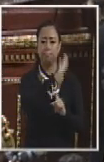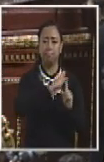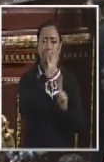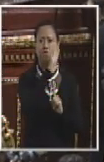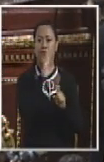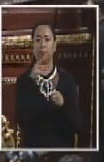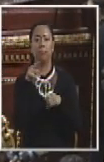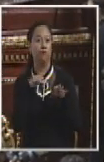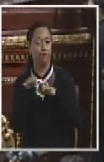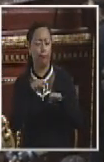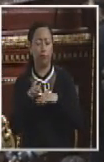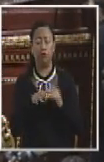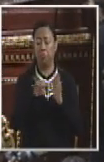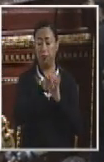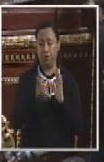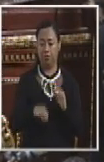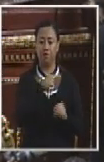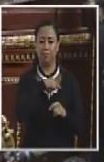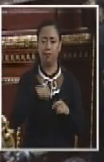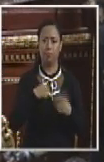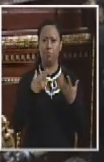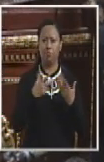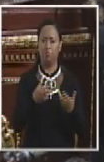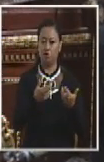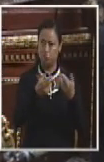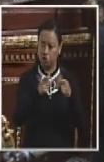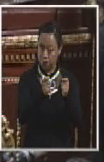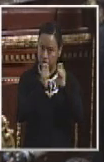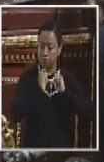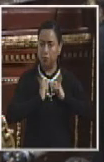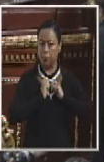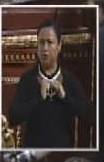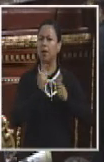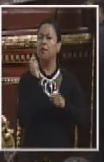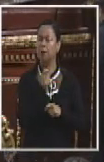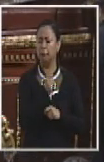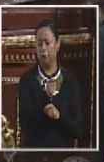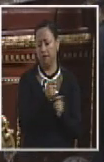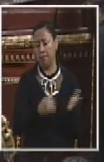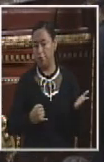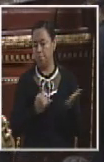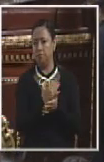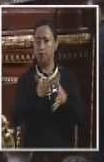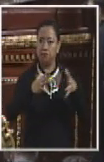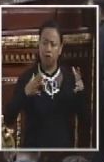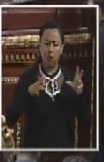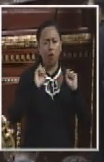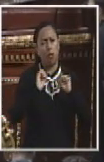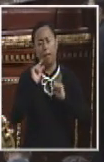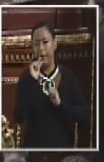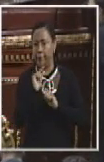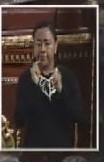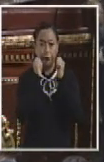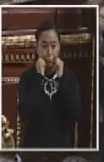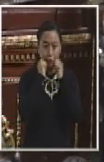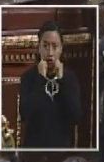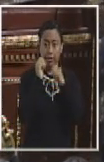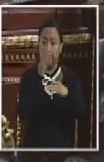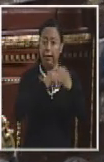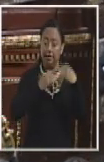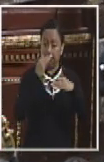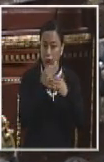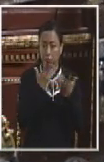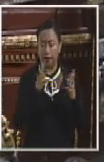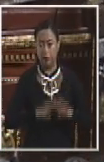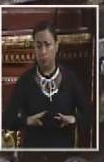Debemos asumir tanto las grandes decisiones como las pequeñas y valorar las actitudes y los